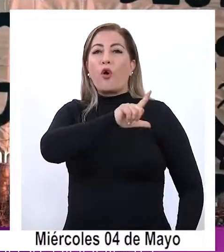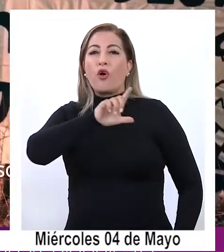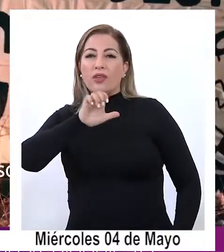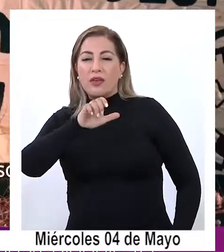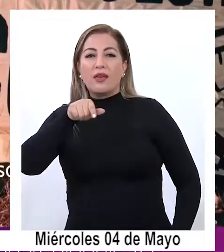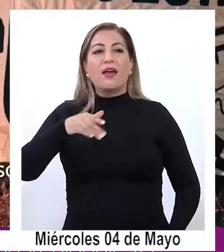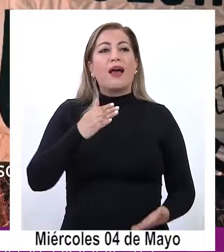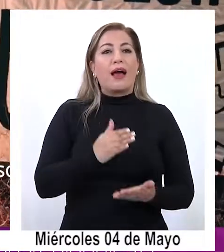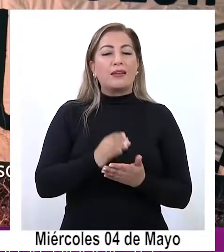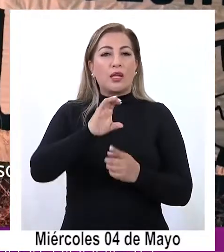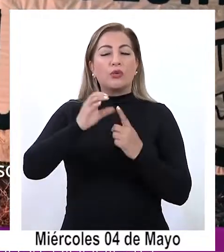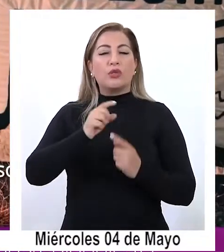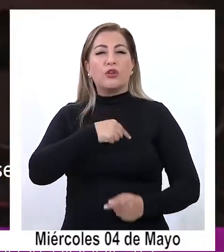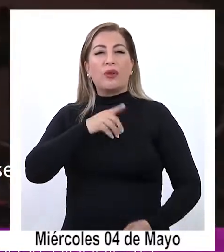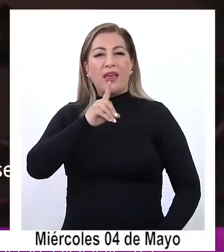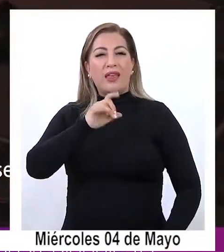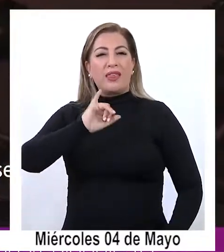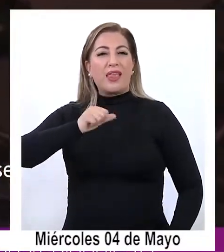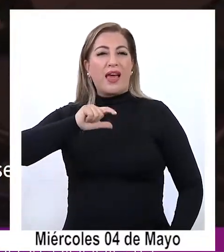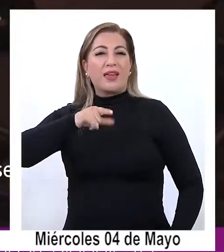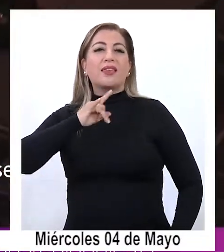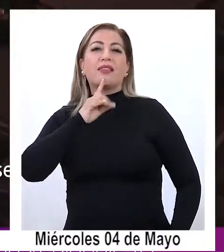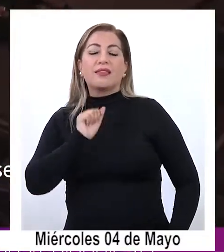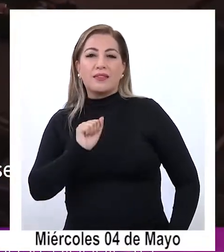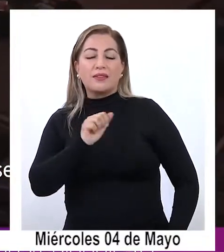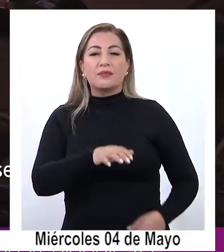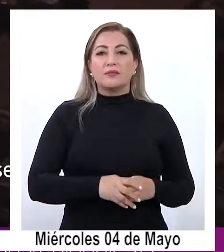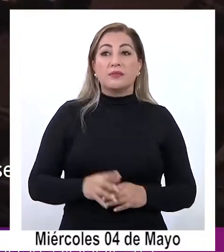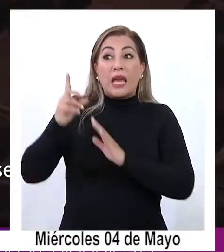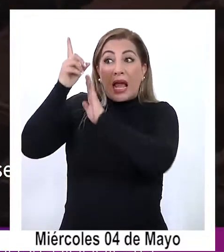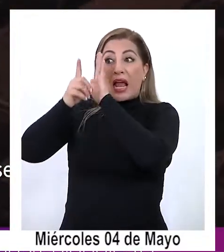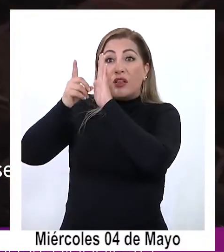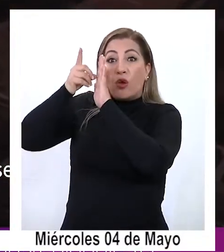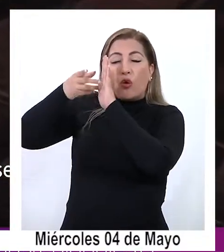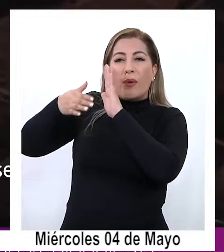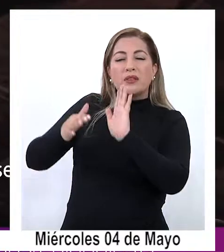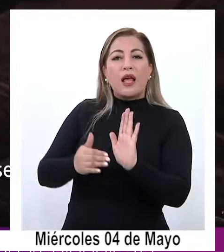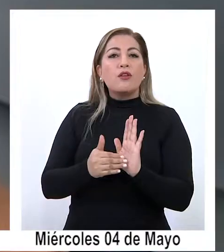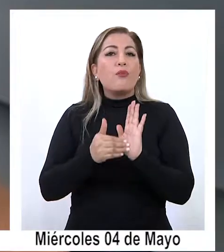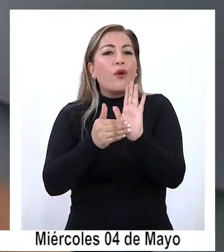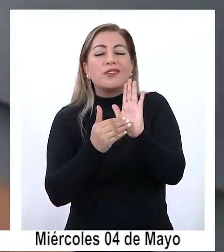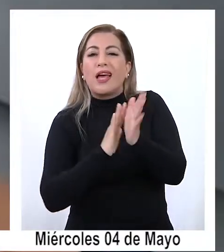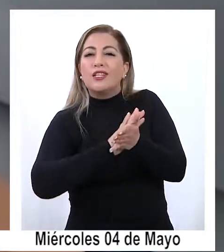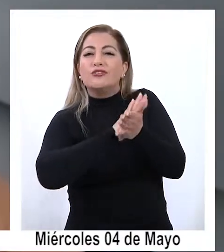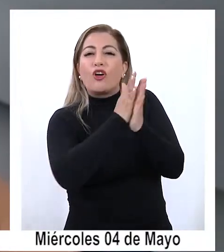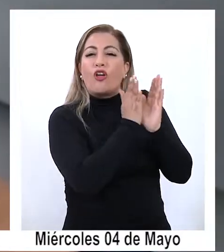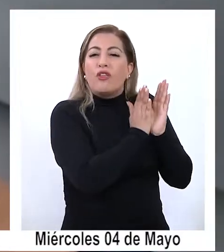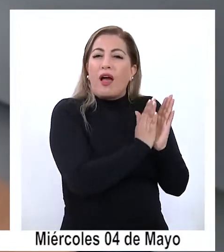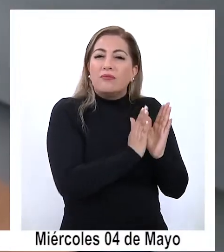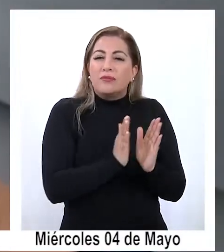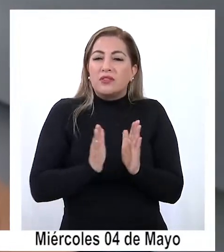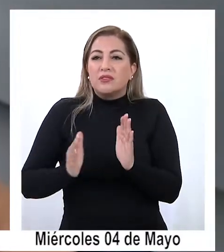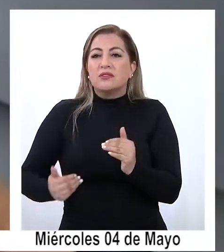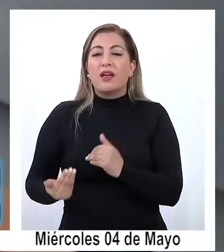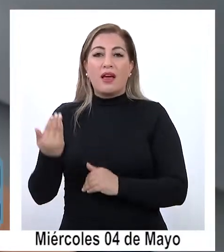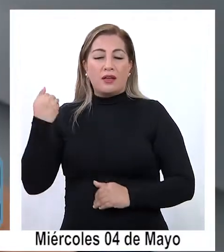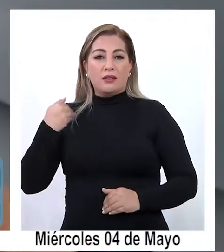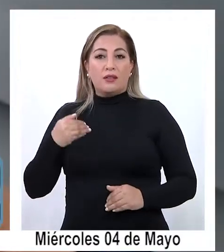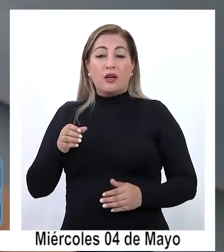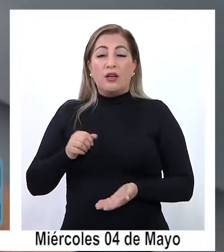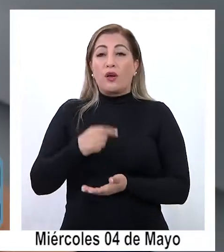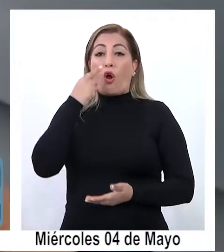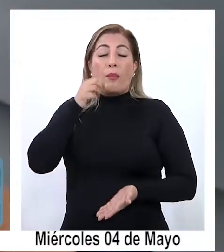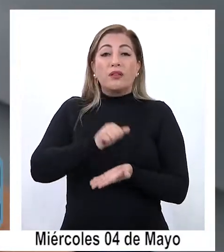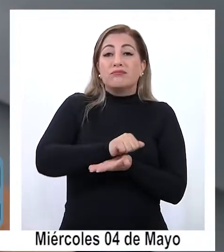la cultura Diaguita. El documental muestra todo el proceso desde que llegaron los